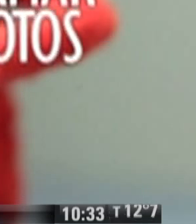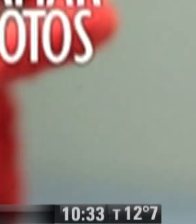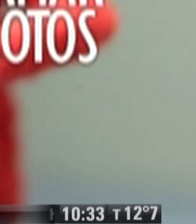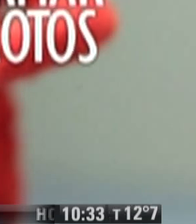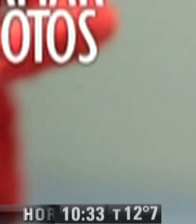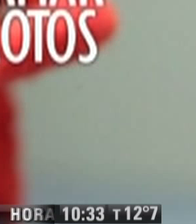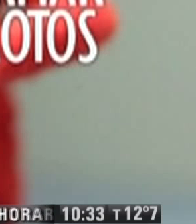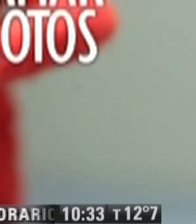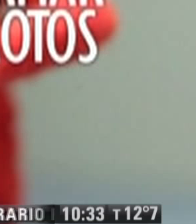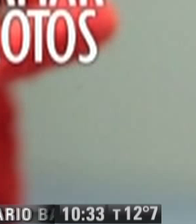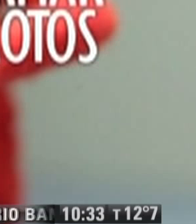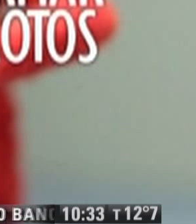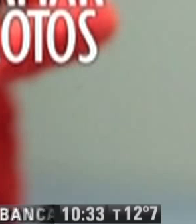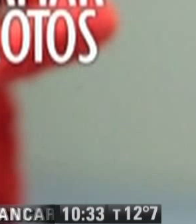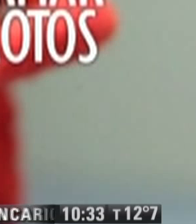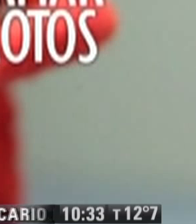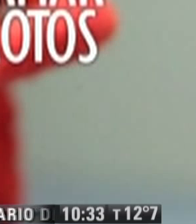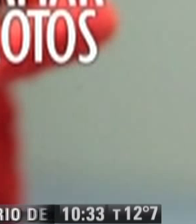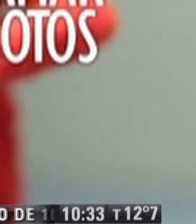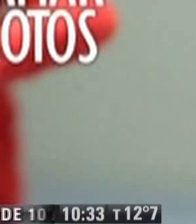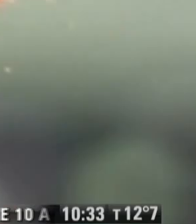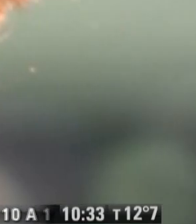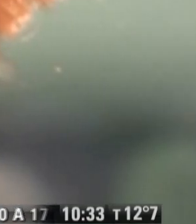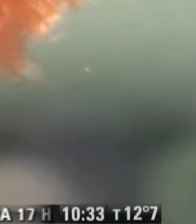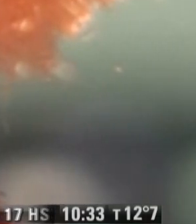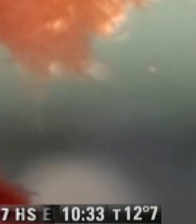Me divierte armar cosas con juguetes rotos.